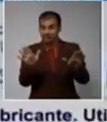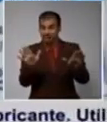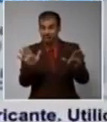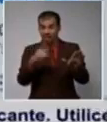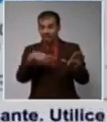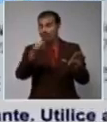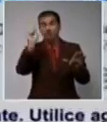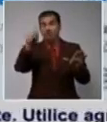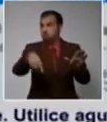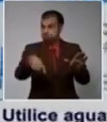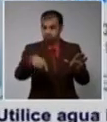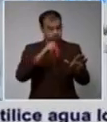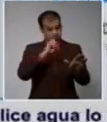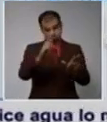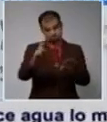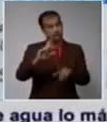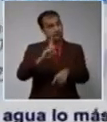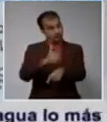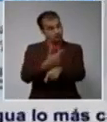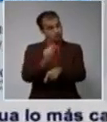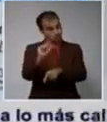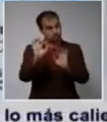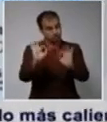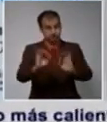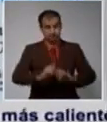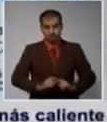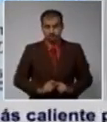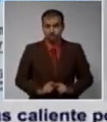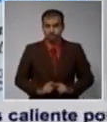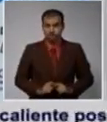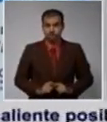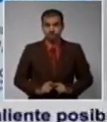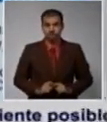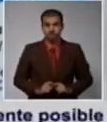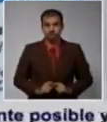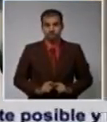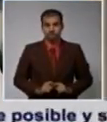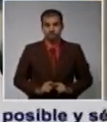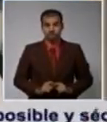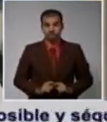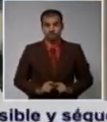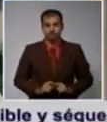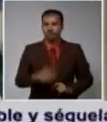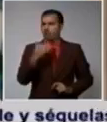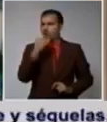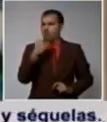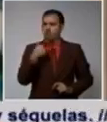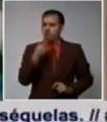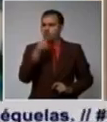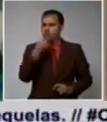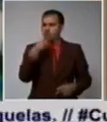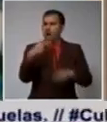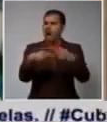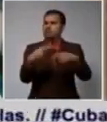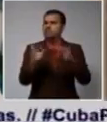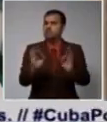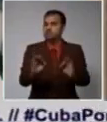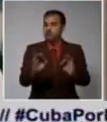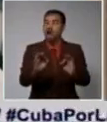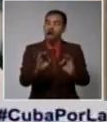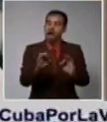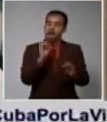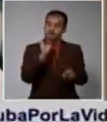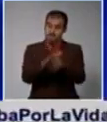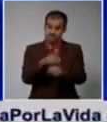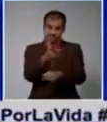inmediatamente. Por lo tanto, una luz de cómo vamos a resolver esto, pero sin